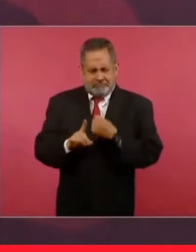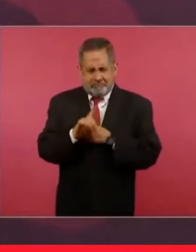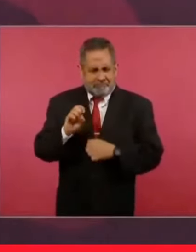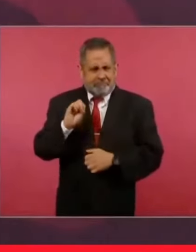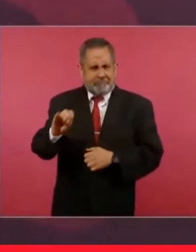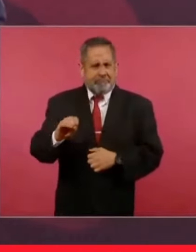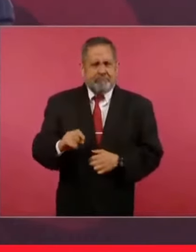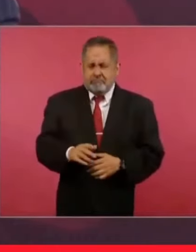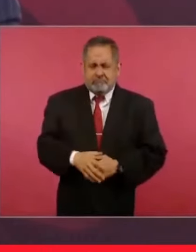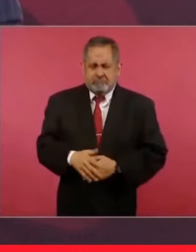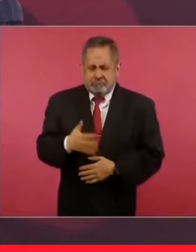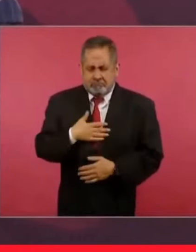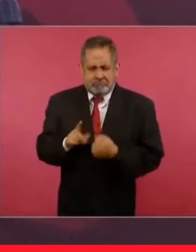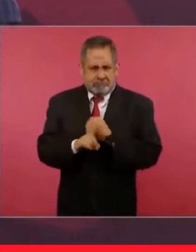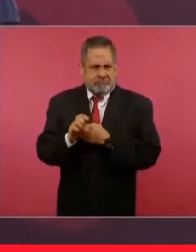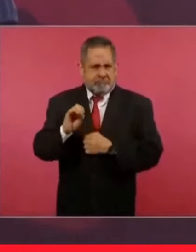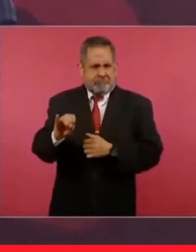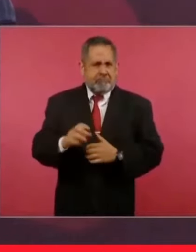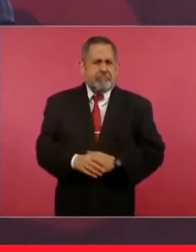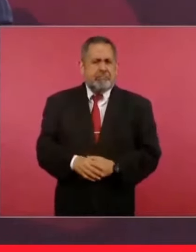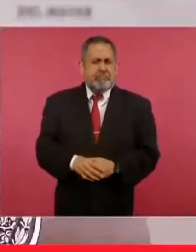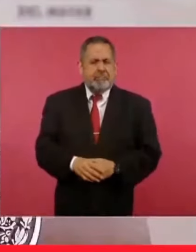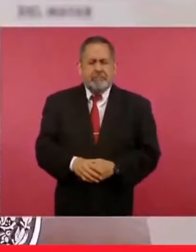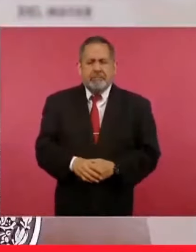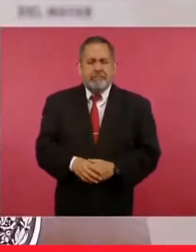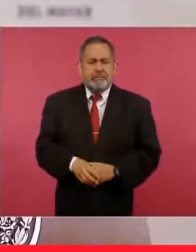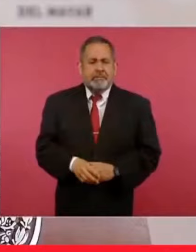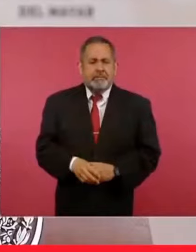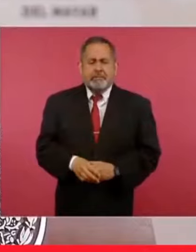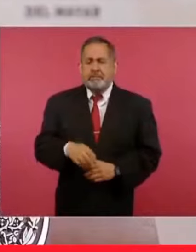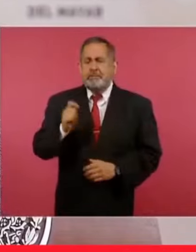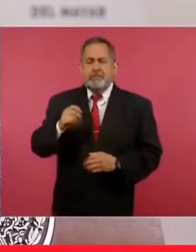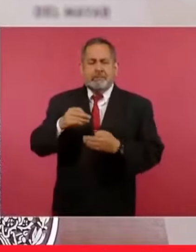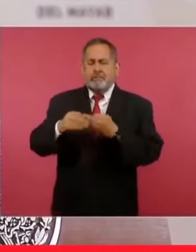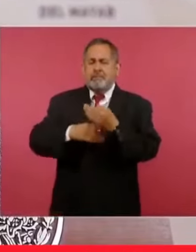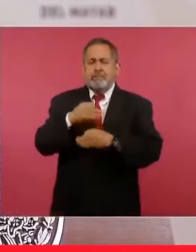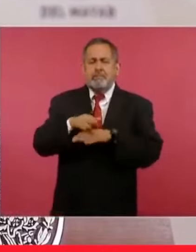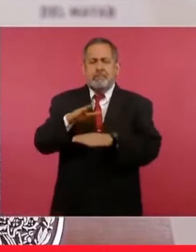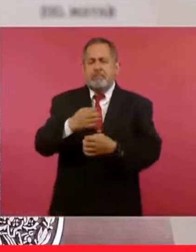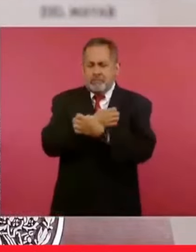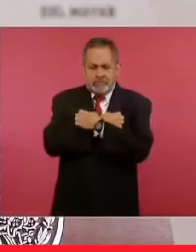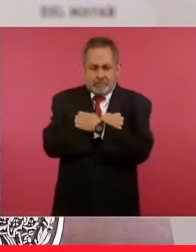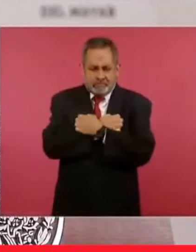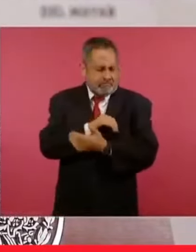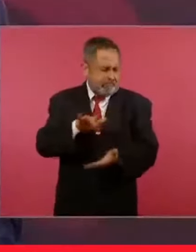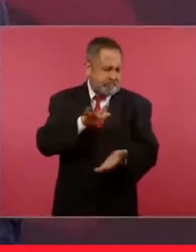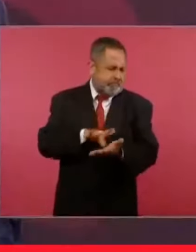ningún problema. O sea, todo lo que tenga que ver con la educación se apoya.